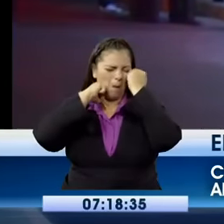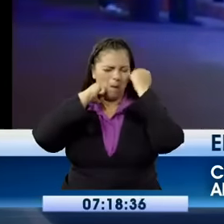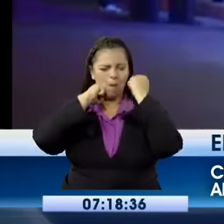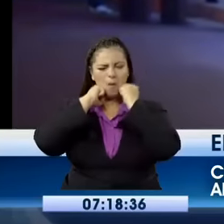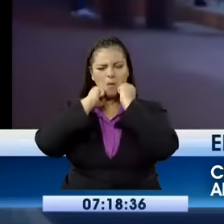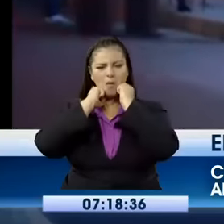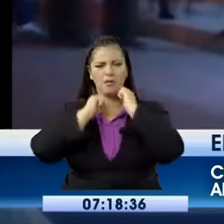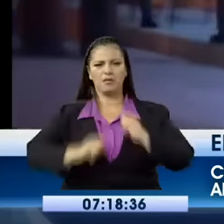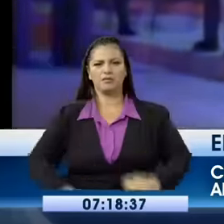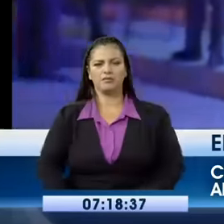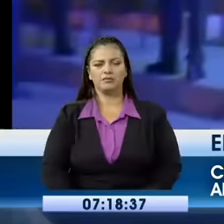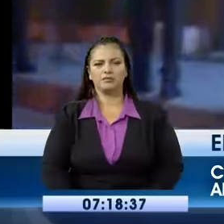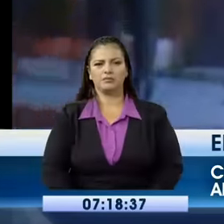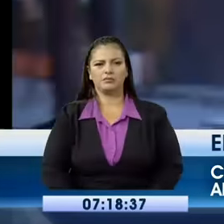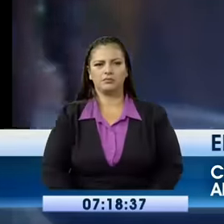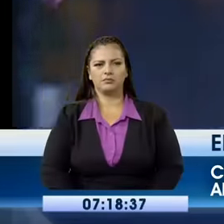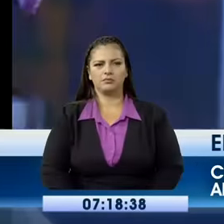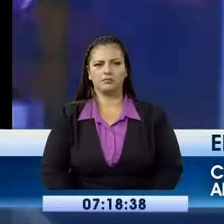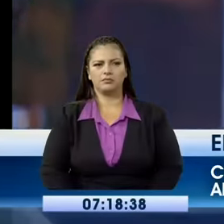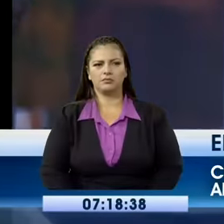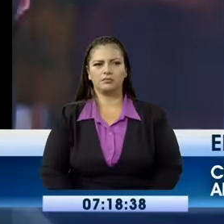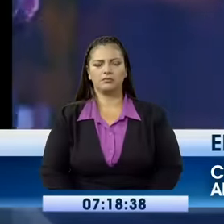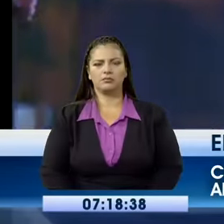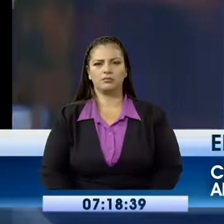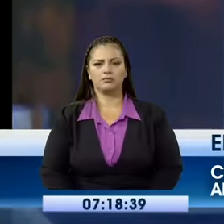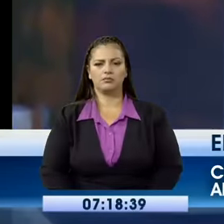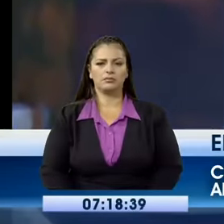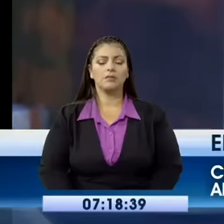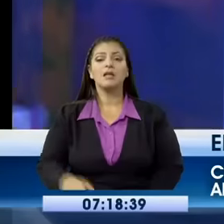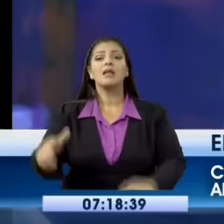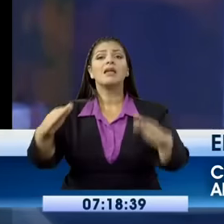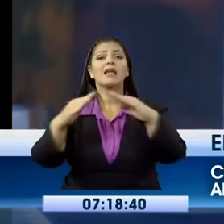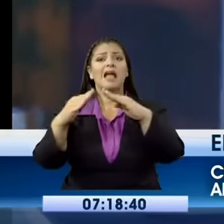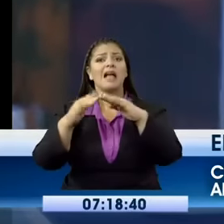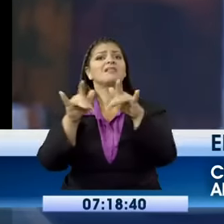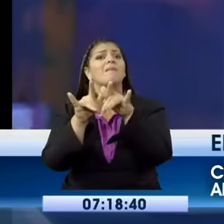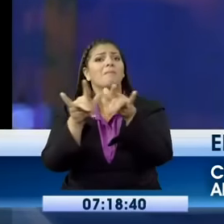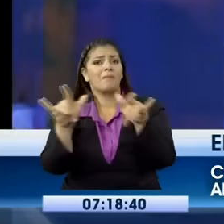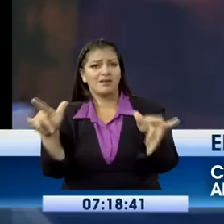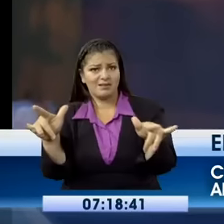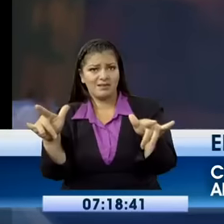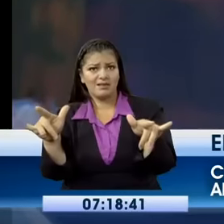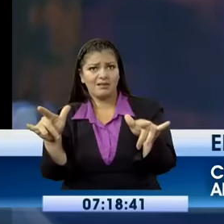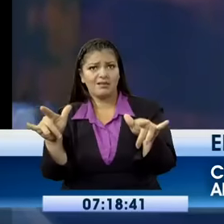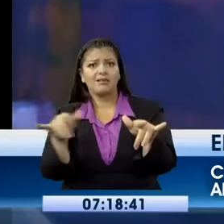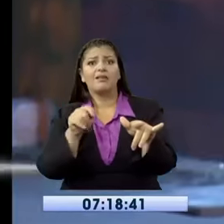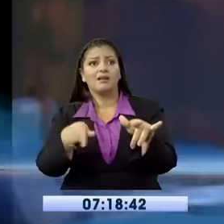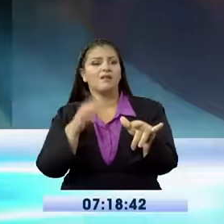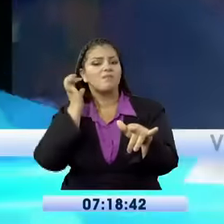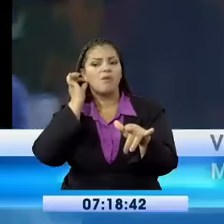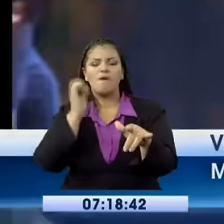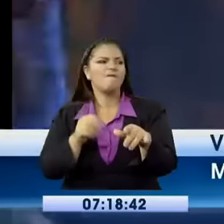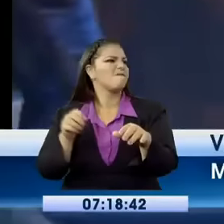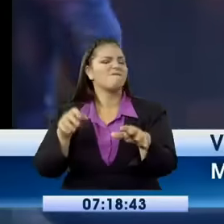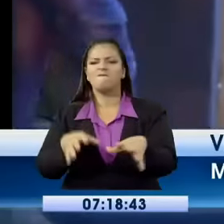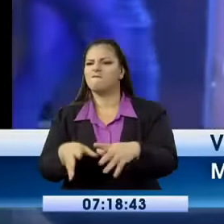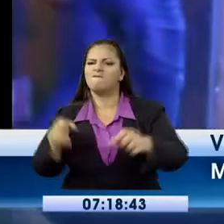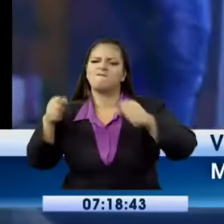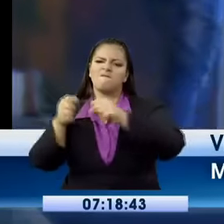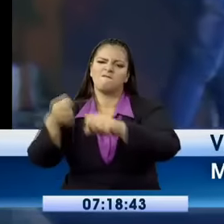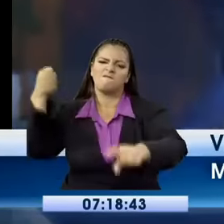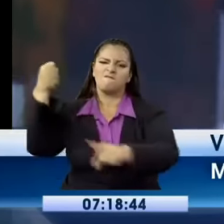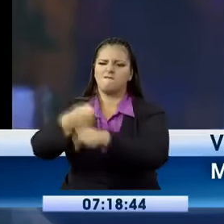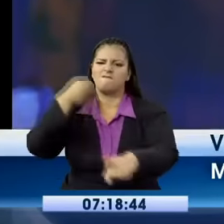abandonado así porque no no es una casa está como un terreno valdo que estaba en presuntamente parece que han estado